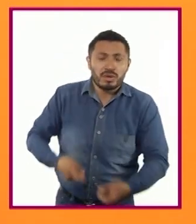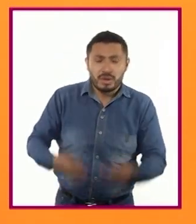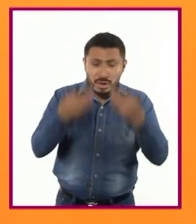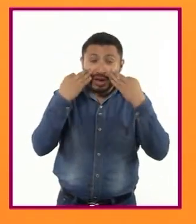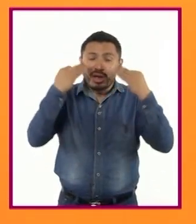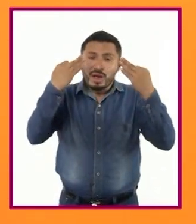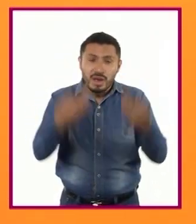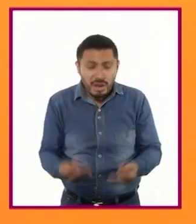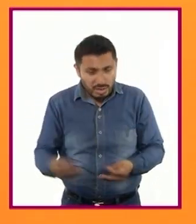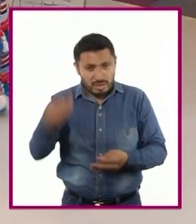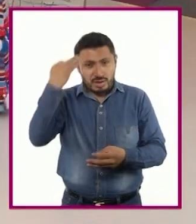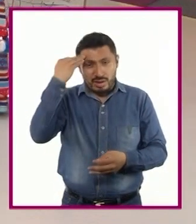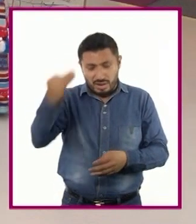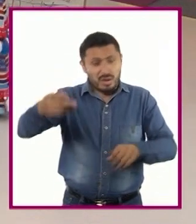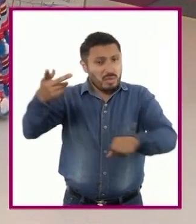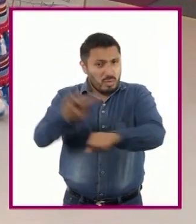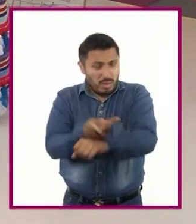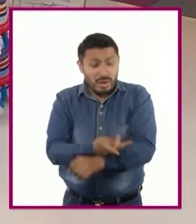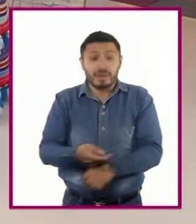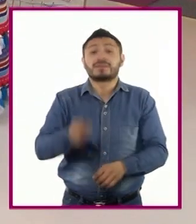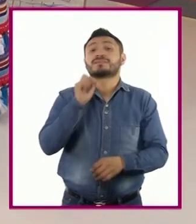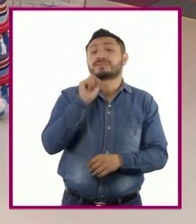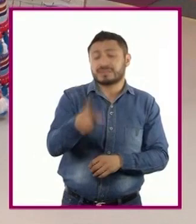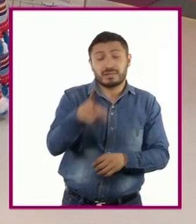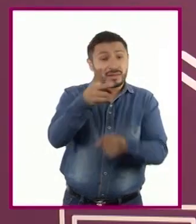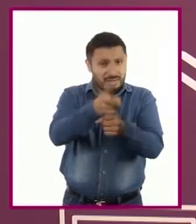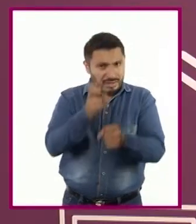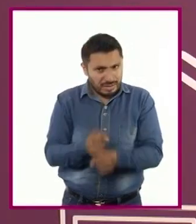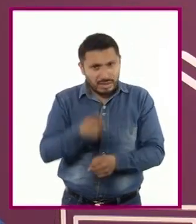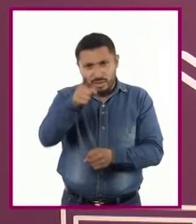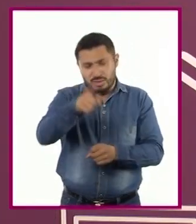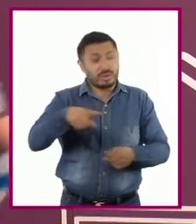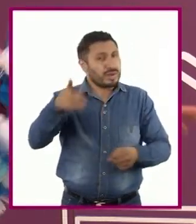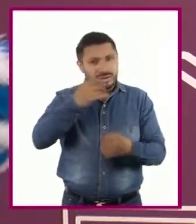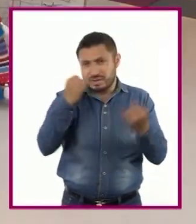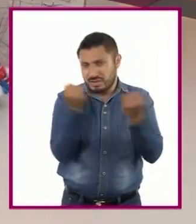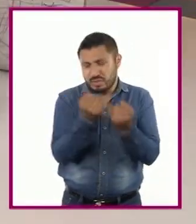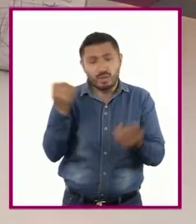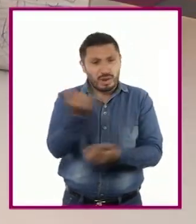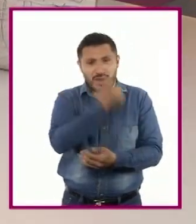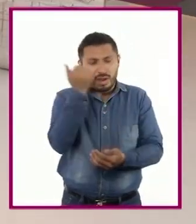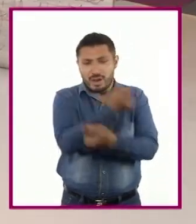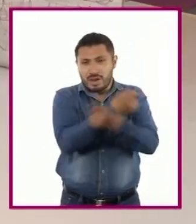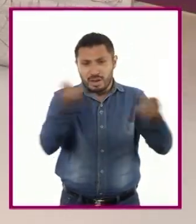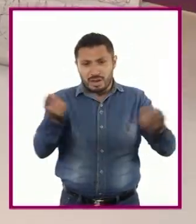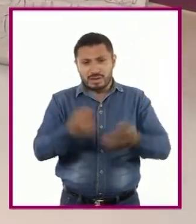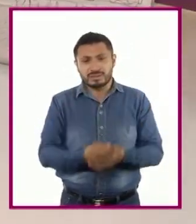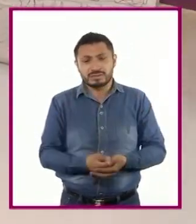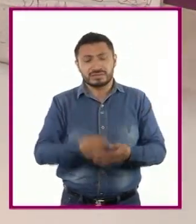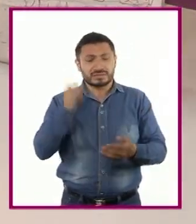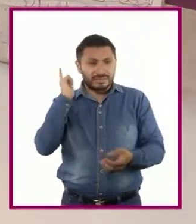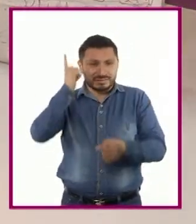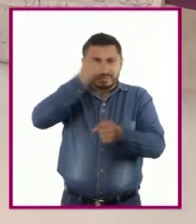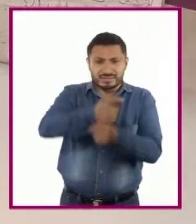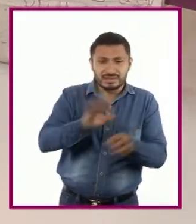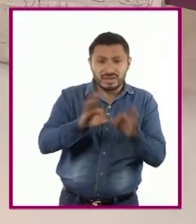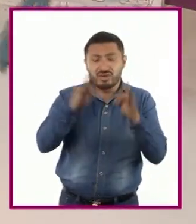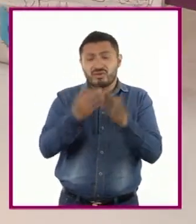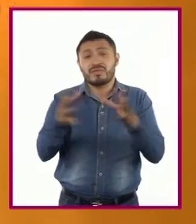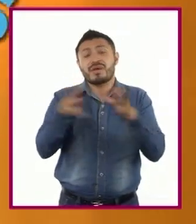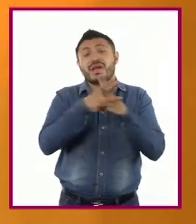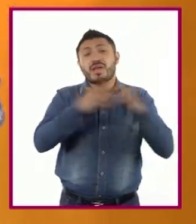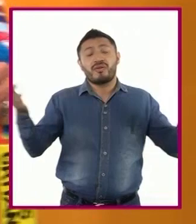testimonio del paso del tiempo. Es más, te invito, al igual que a nuestras alumnas y alumnos, a encontrar maneras efímeras